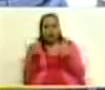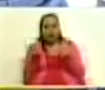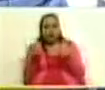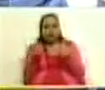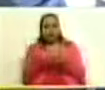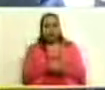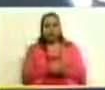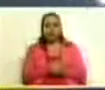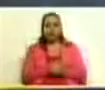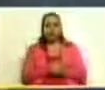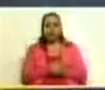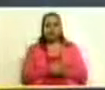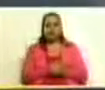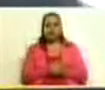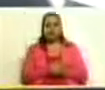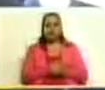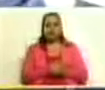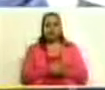el país.